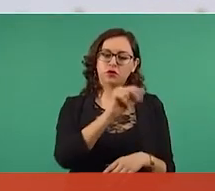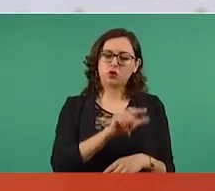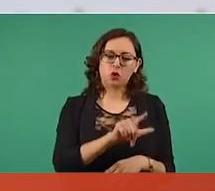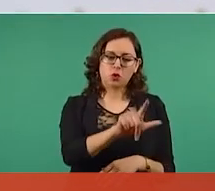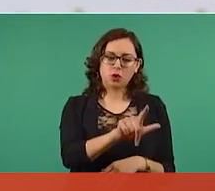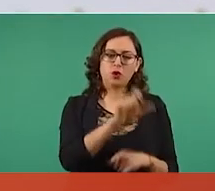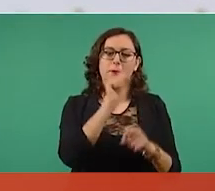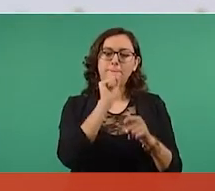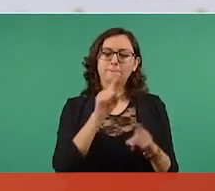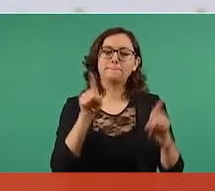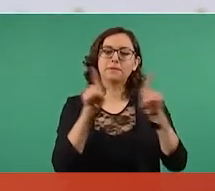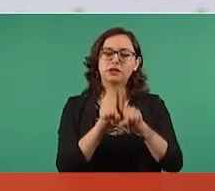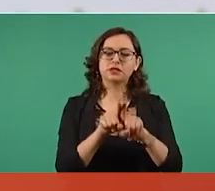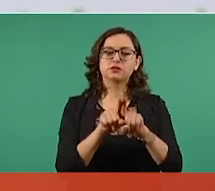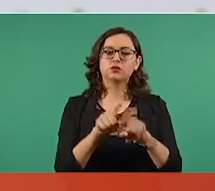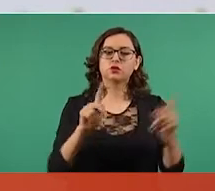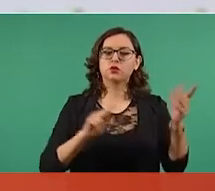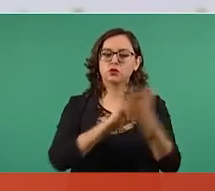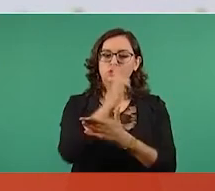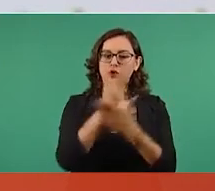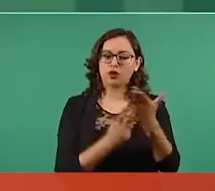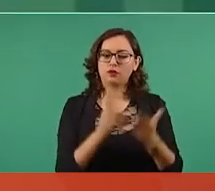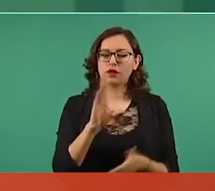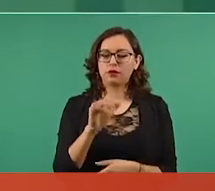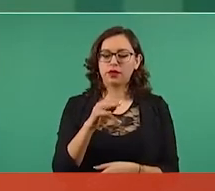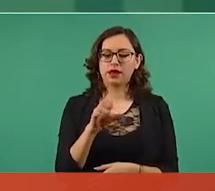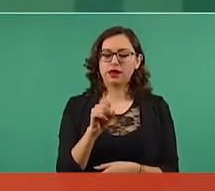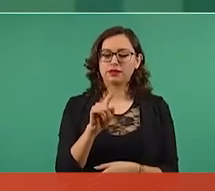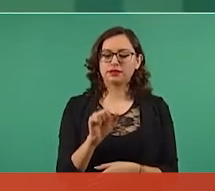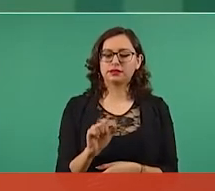los programas de bienestar